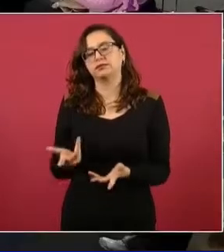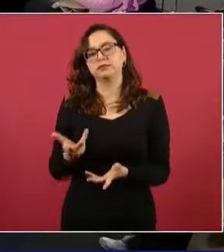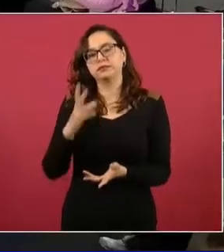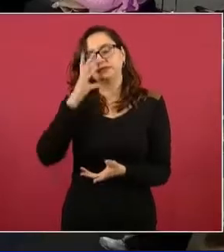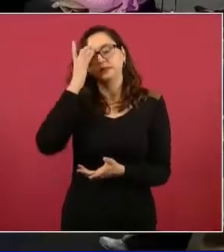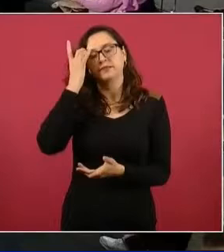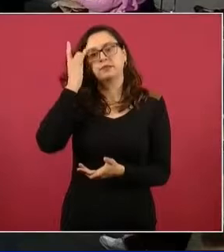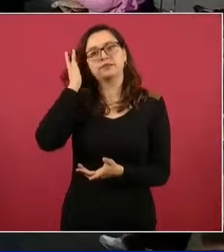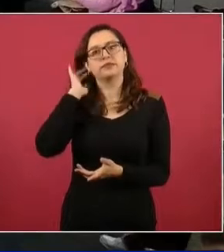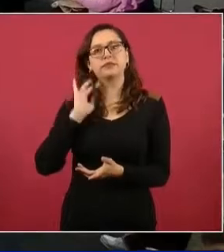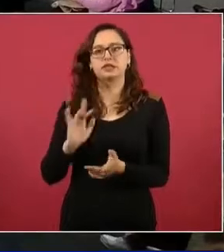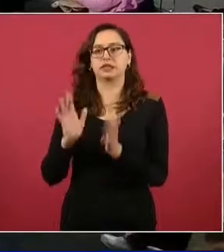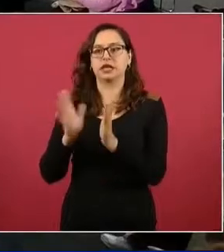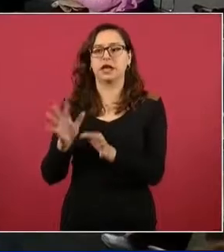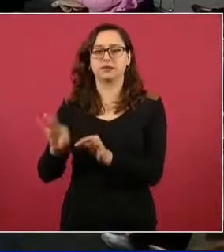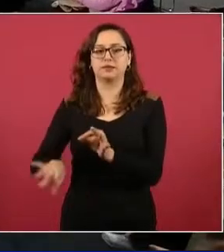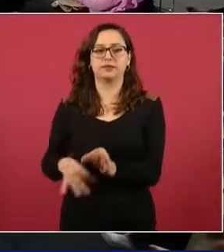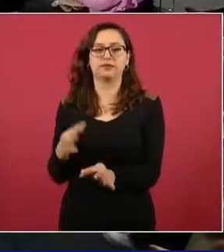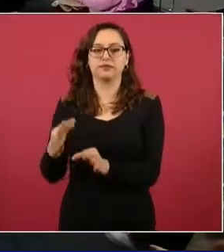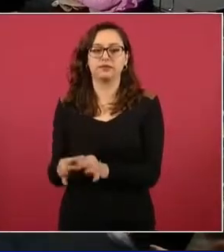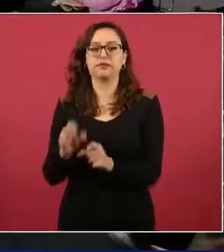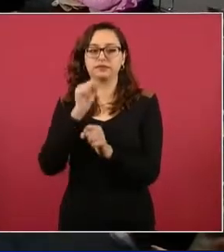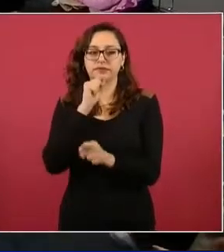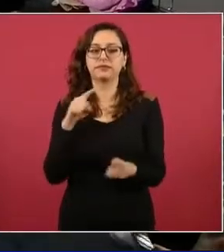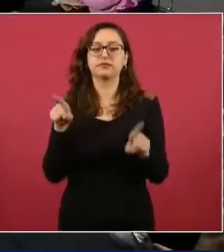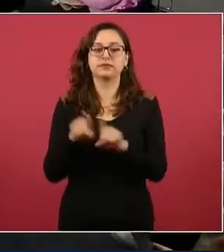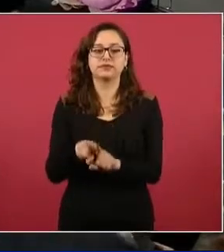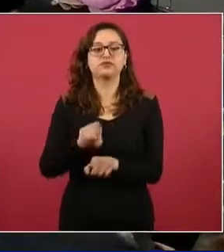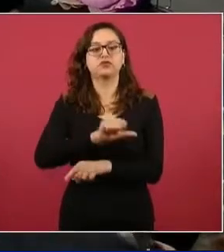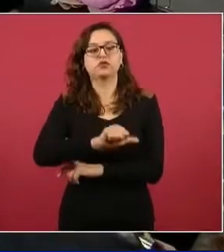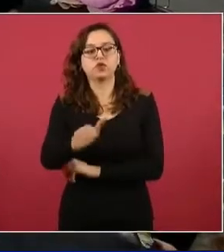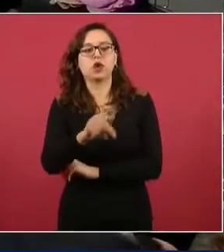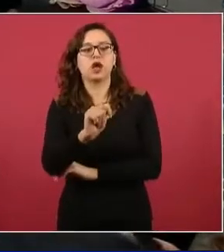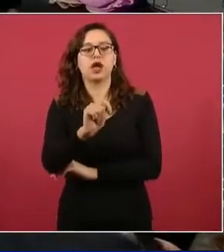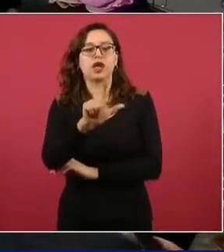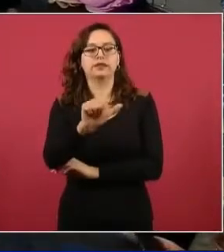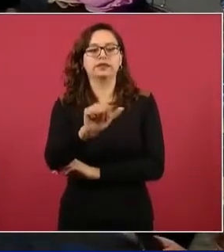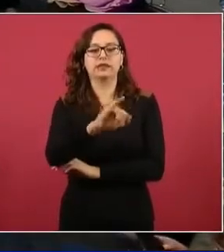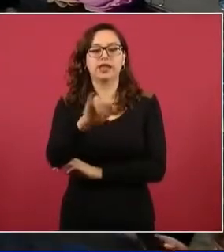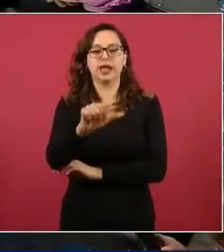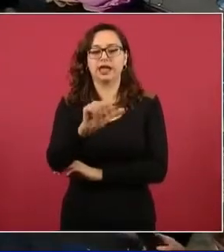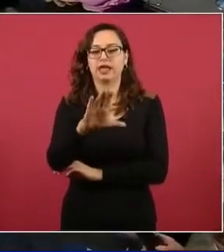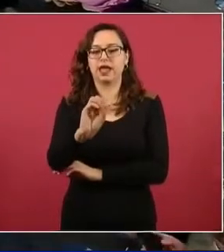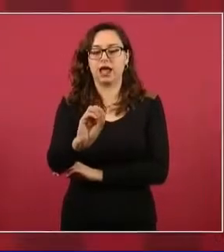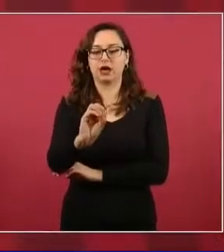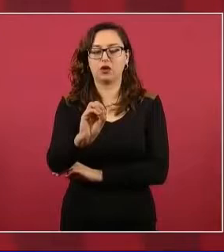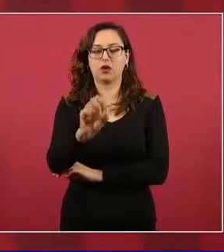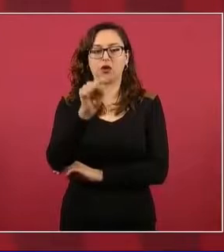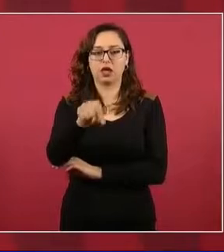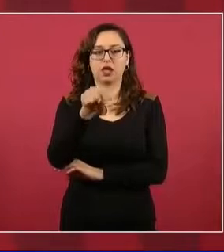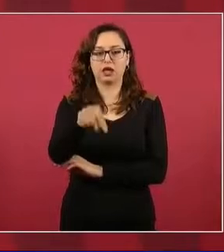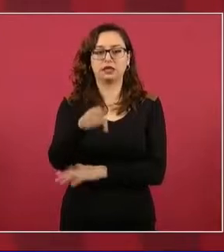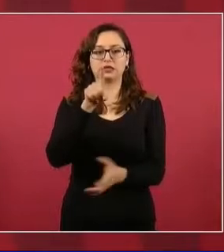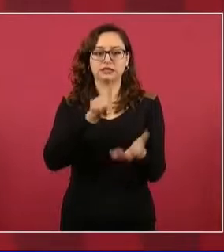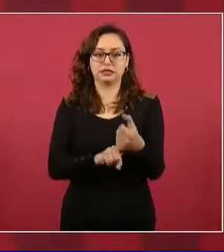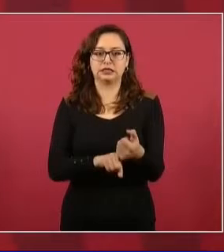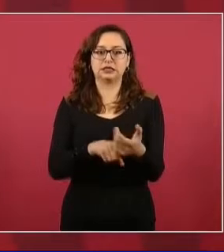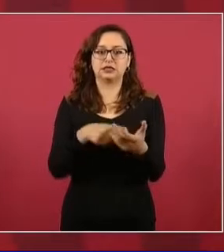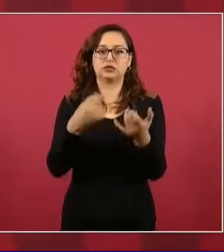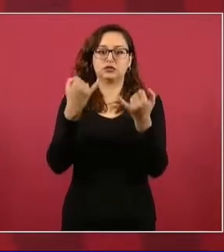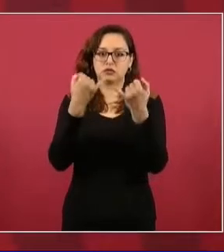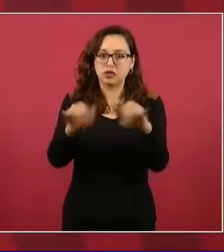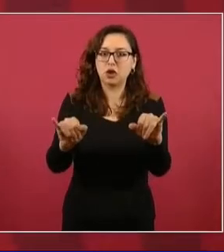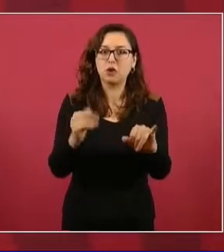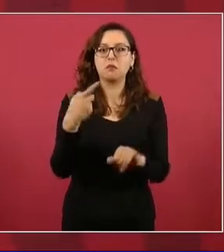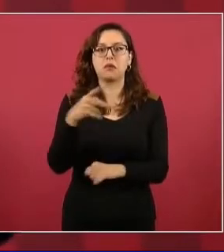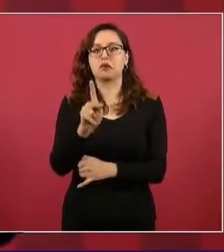comentado el señor presidente, que es un hospital que tenía un récord, 5 veces al parecer se había inaugurado, pero nunca